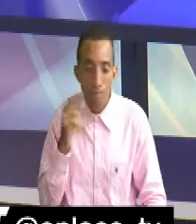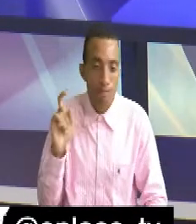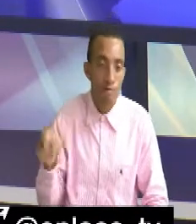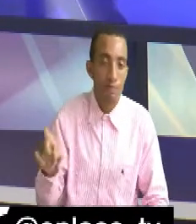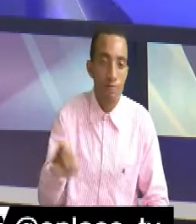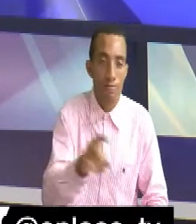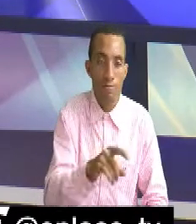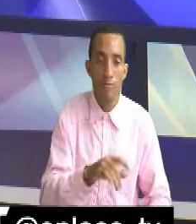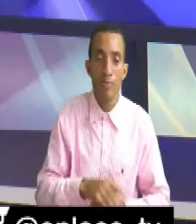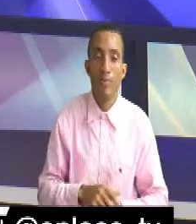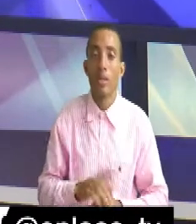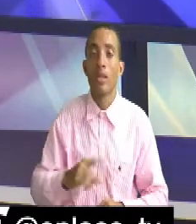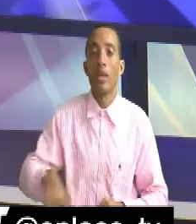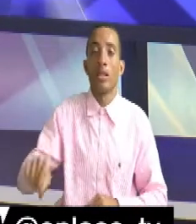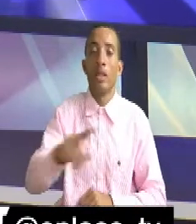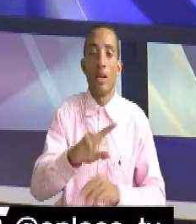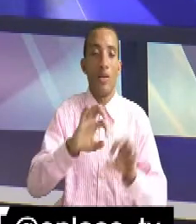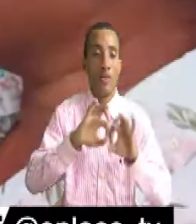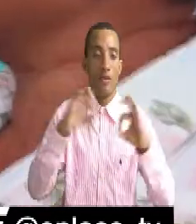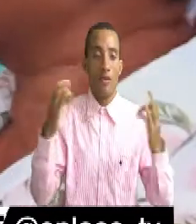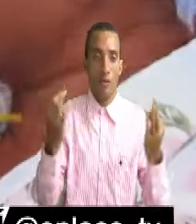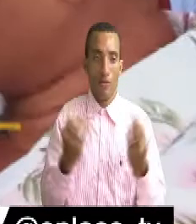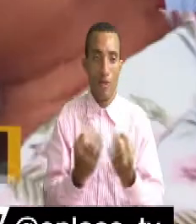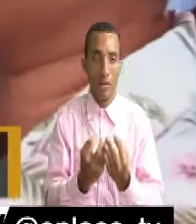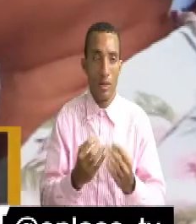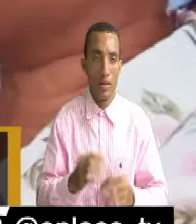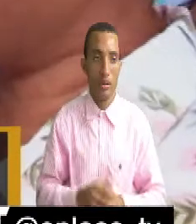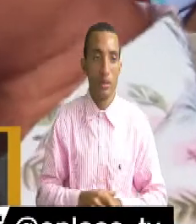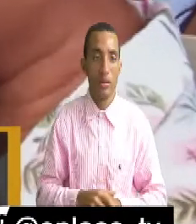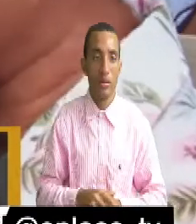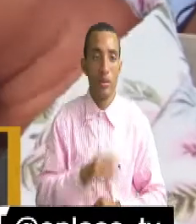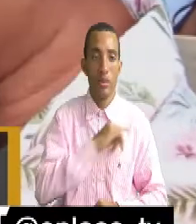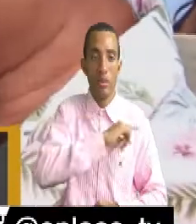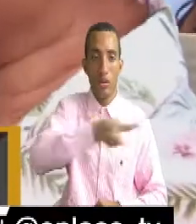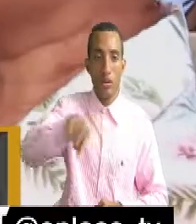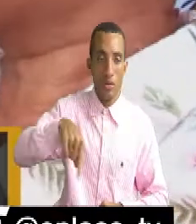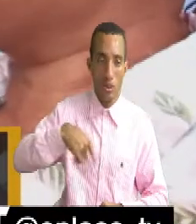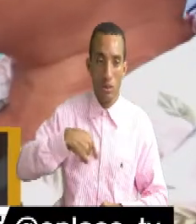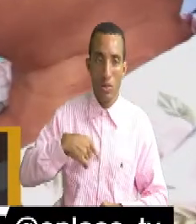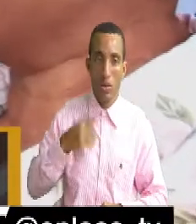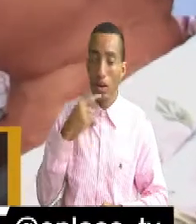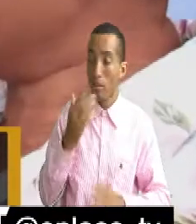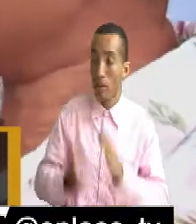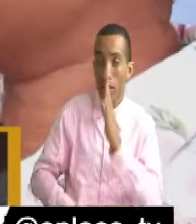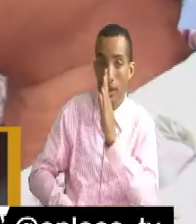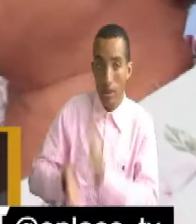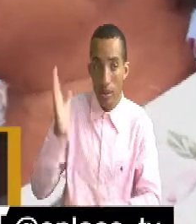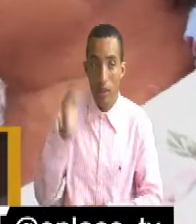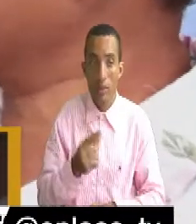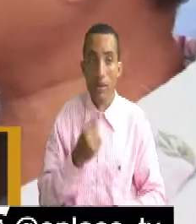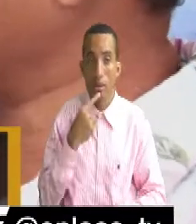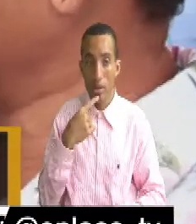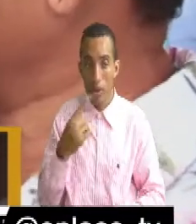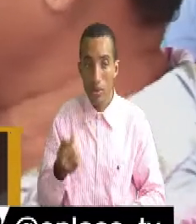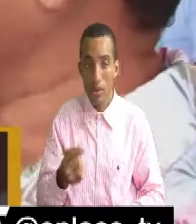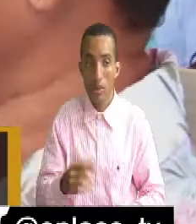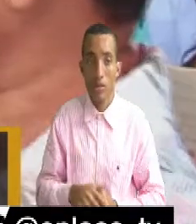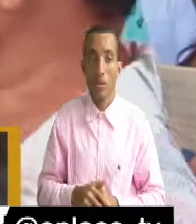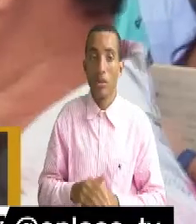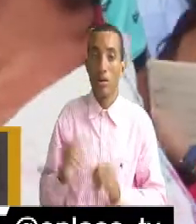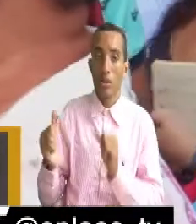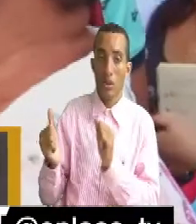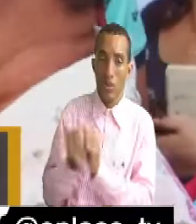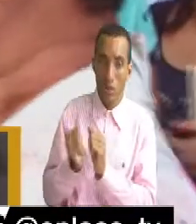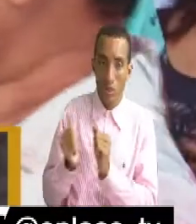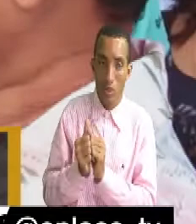que afrontan decenas de familias. Nosotros estamos dispuestos a irnos. Siempre yo he dicho y siempre le he dicho a mis compañeros, los